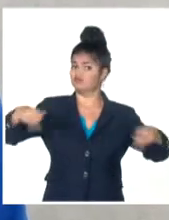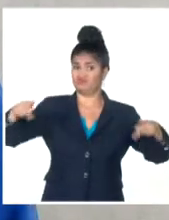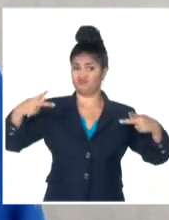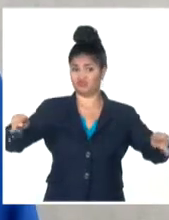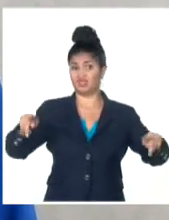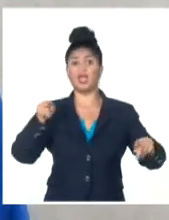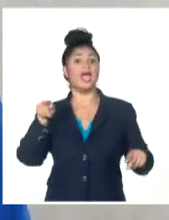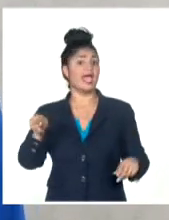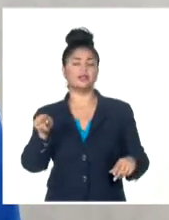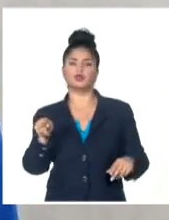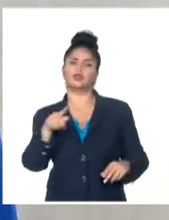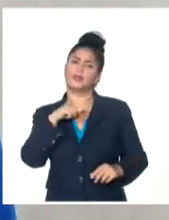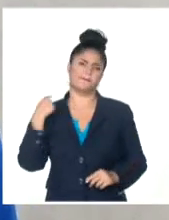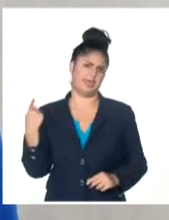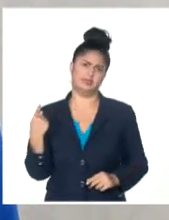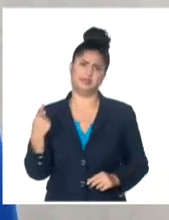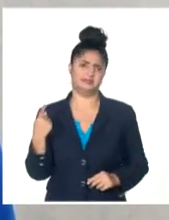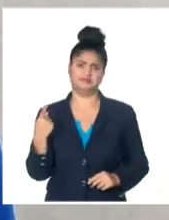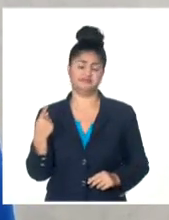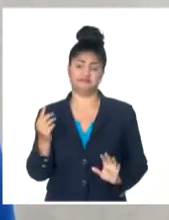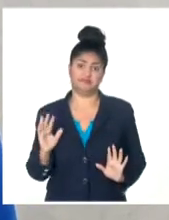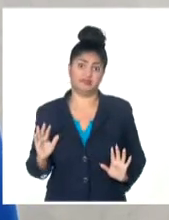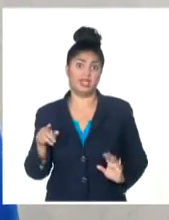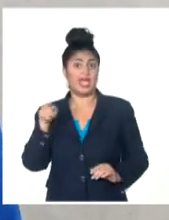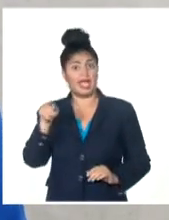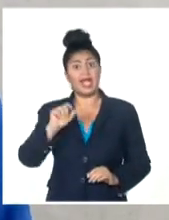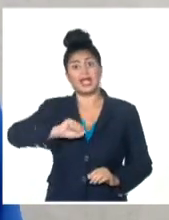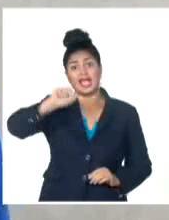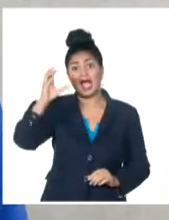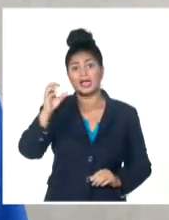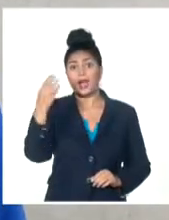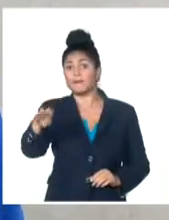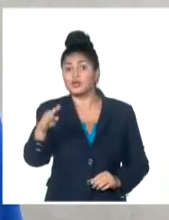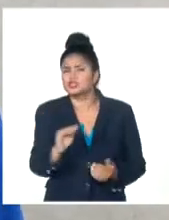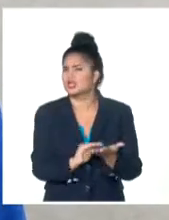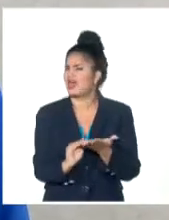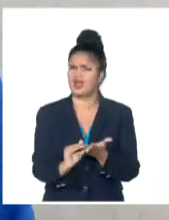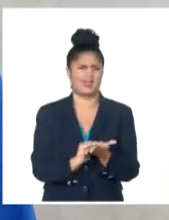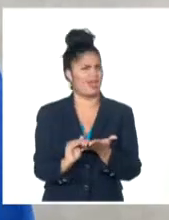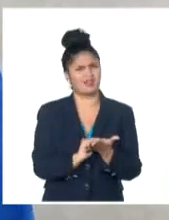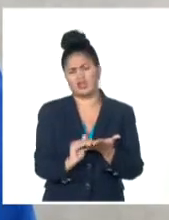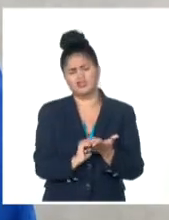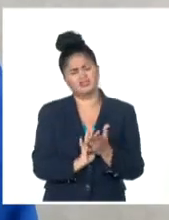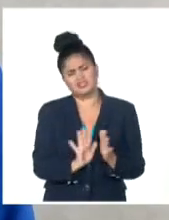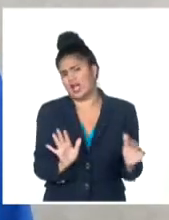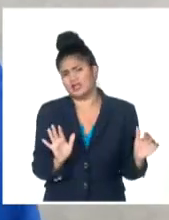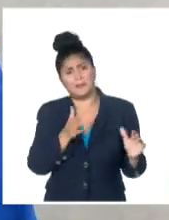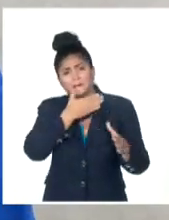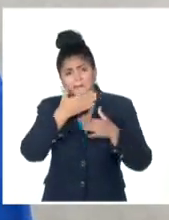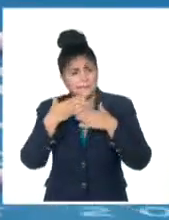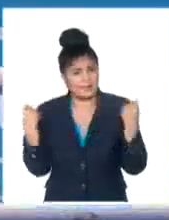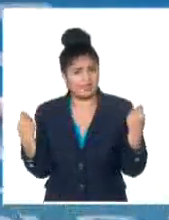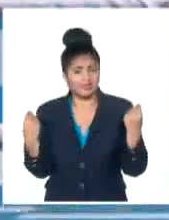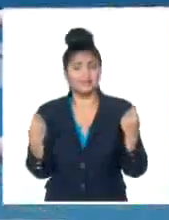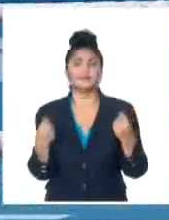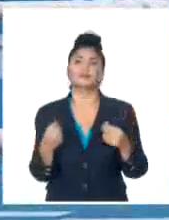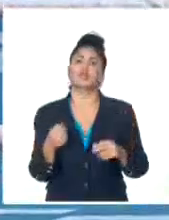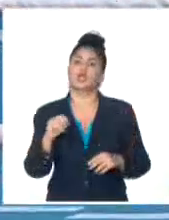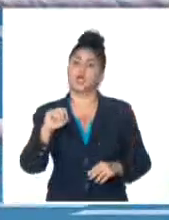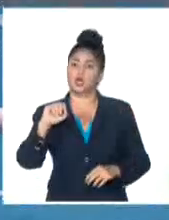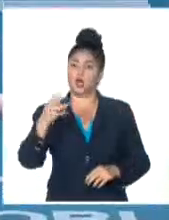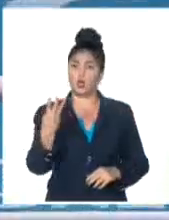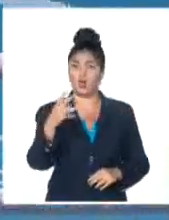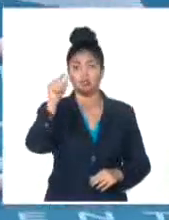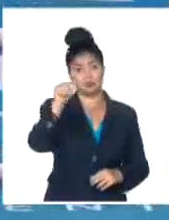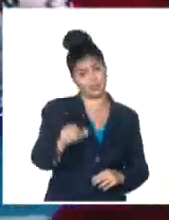van del mundial sin siquiera asegurar medalla de bronce. Dentro de lo positivo, las actuaciones de 4 de los debutantes y